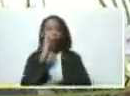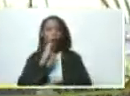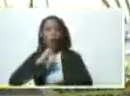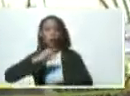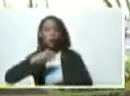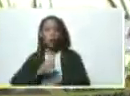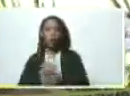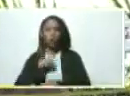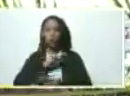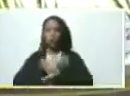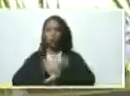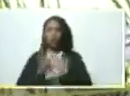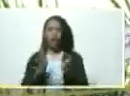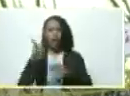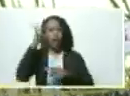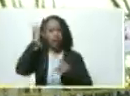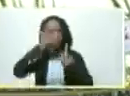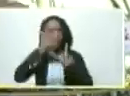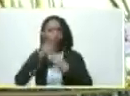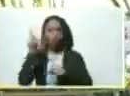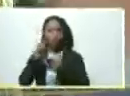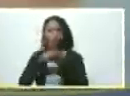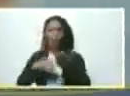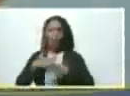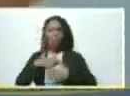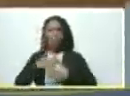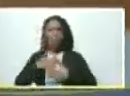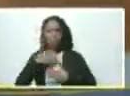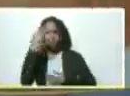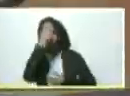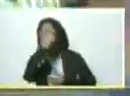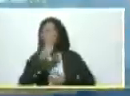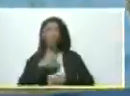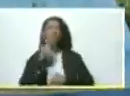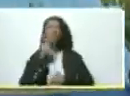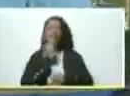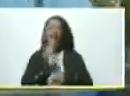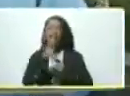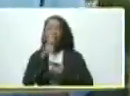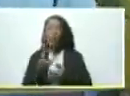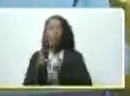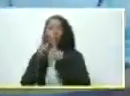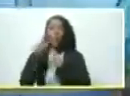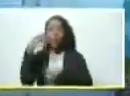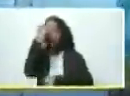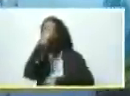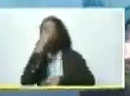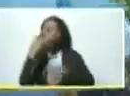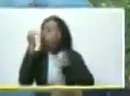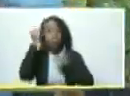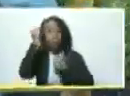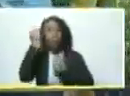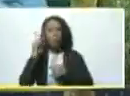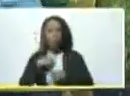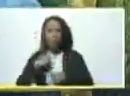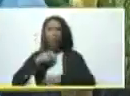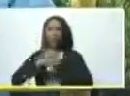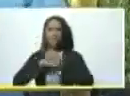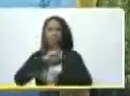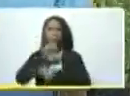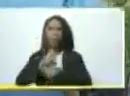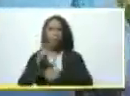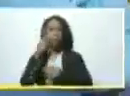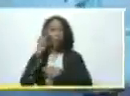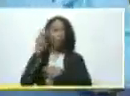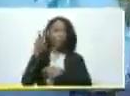estamos formados. ¿Por qué tú me lees la mente a mí? No, porque yo se autorizó a leerme la mente. No. Bueno, uno ¿Qué ve, iba uno, a hacer esa pregunta? Uno ve